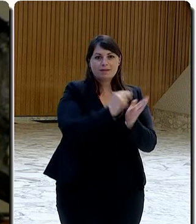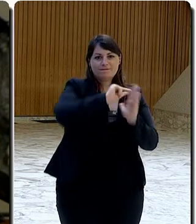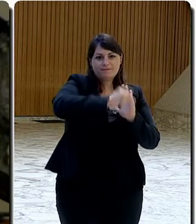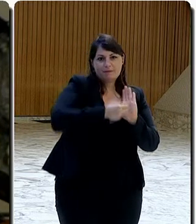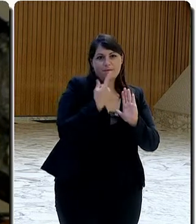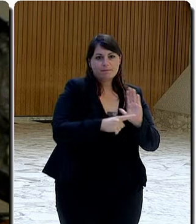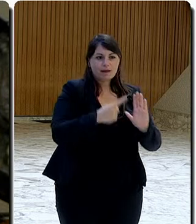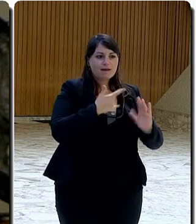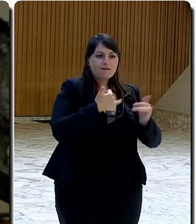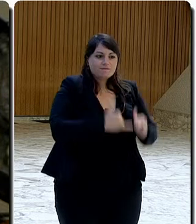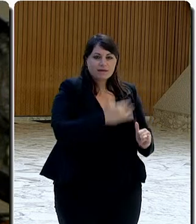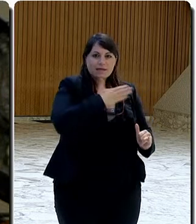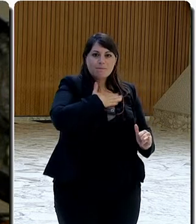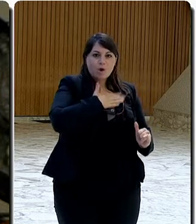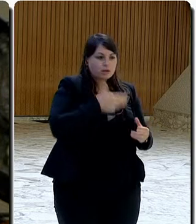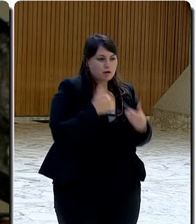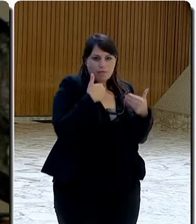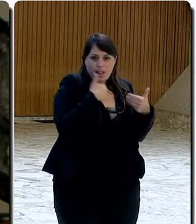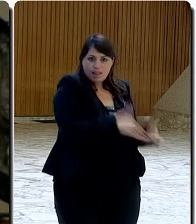vivió,